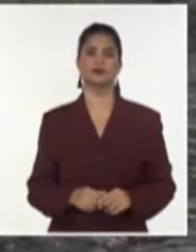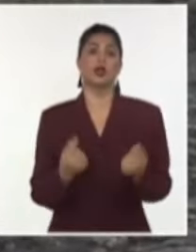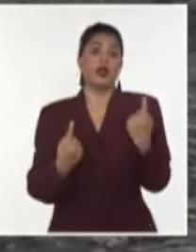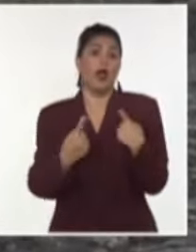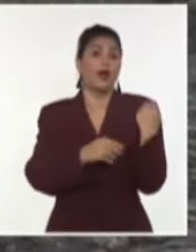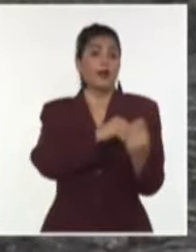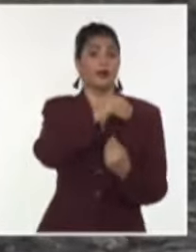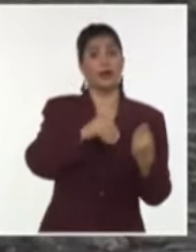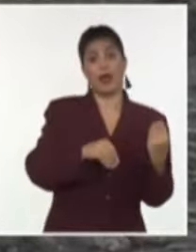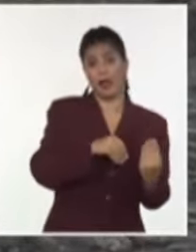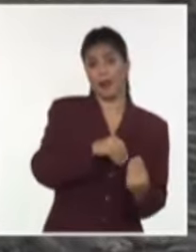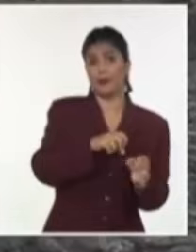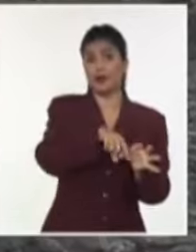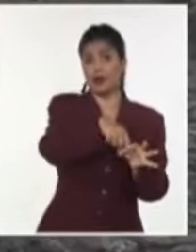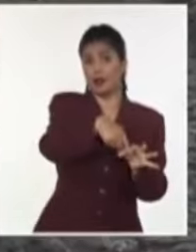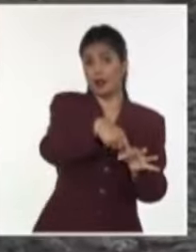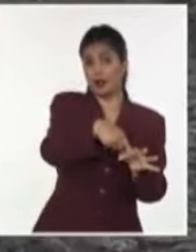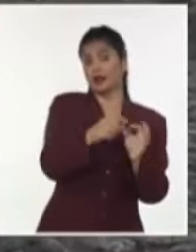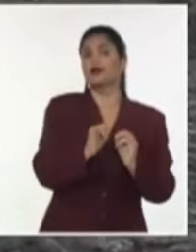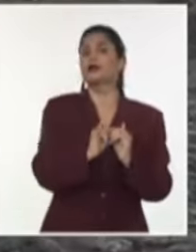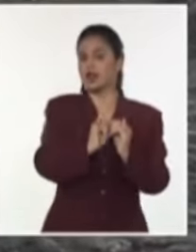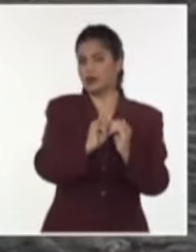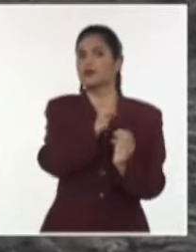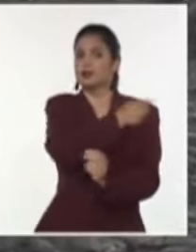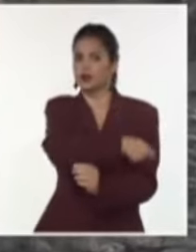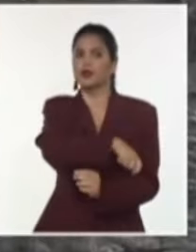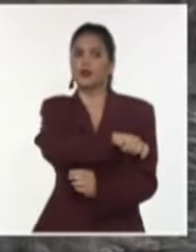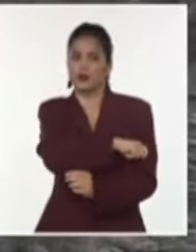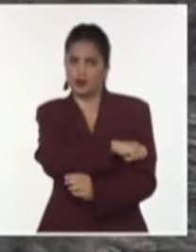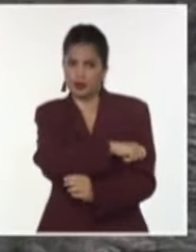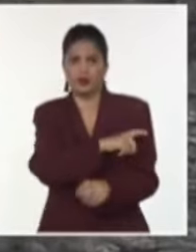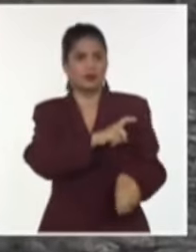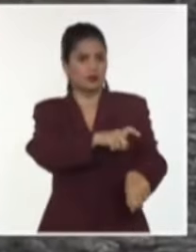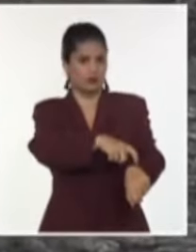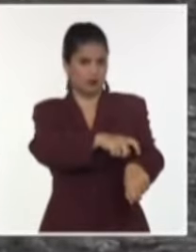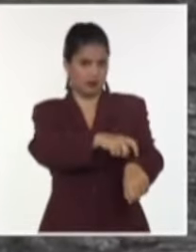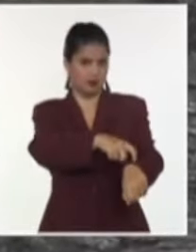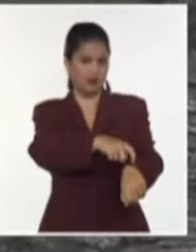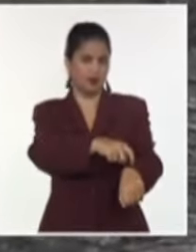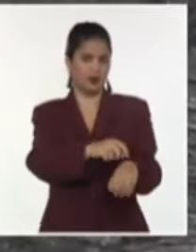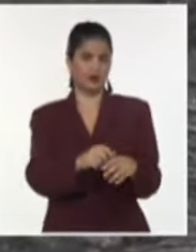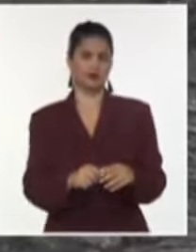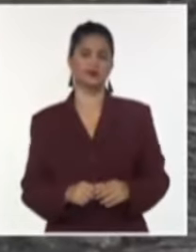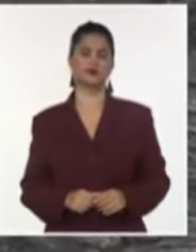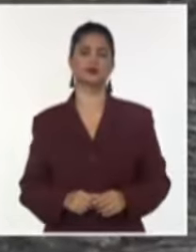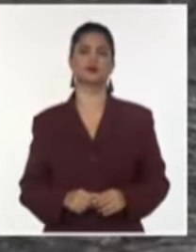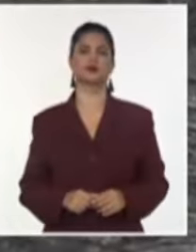pues estaremos informándole a nuestro pueblo todo lo que acontece en otros espacios informativos a este lado de Cuba. Ahora